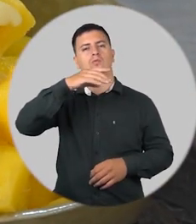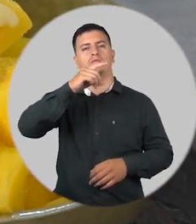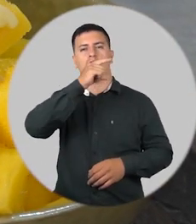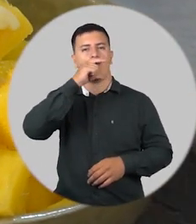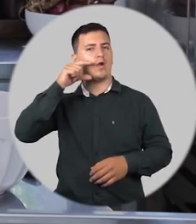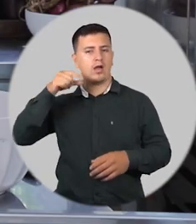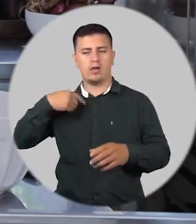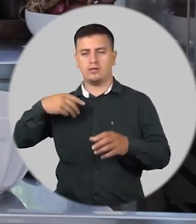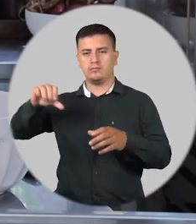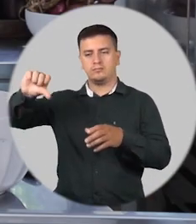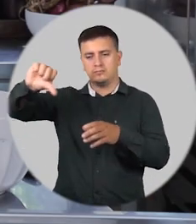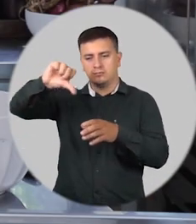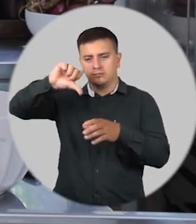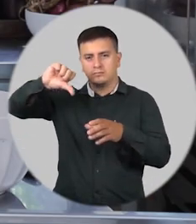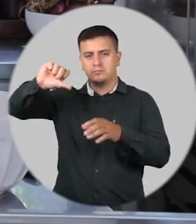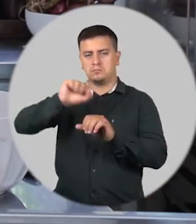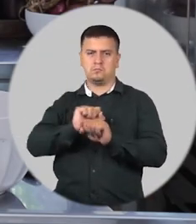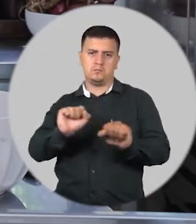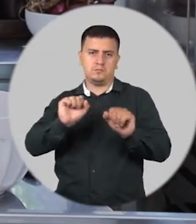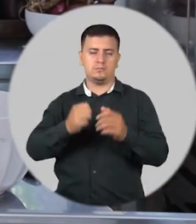chocolate.